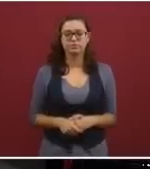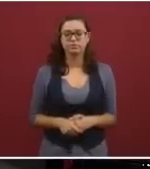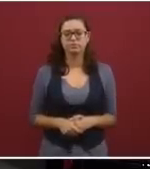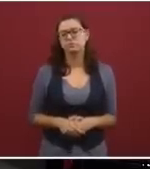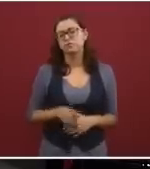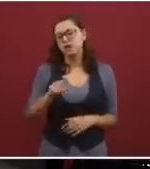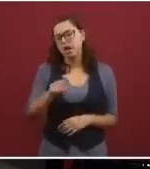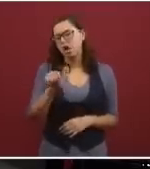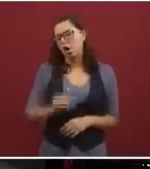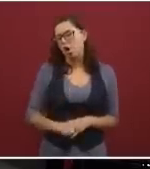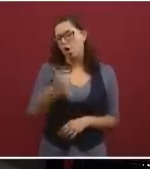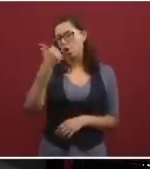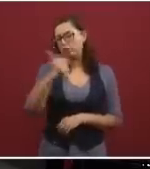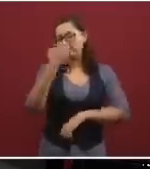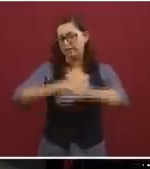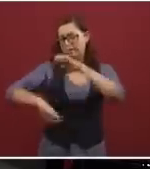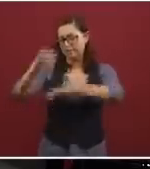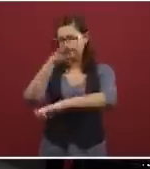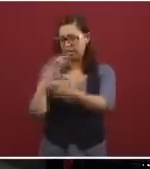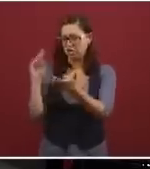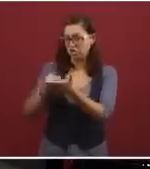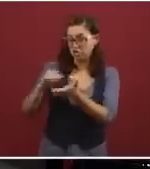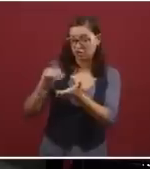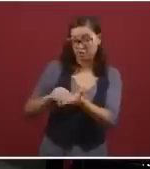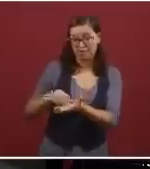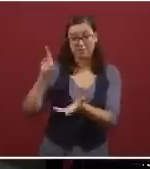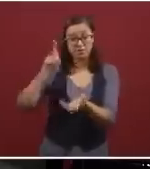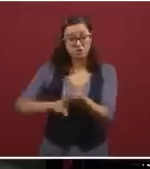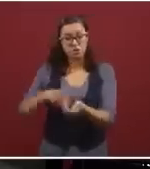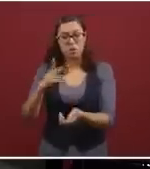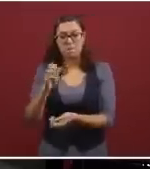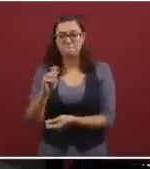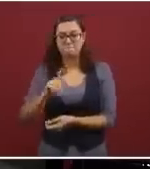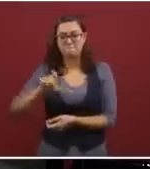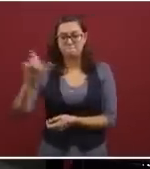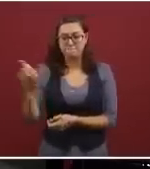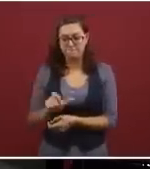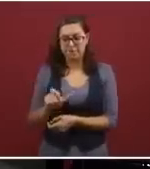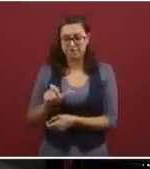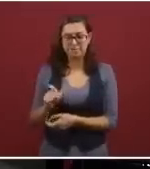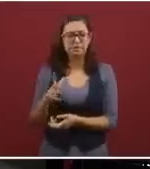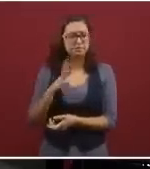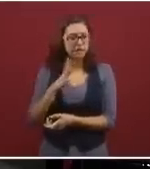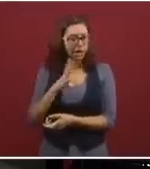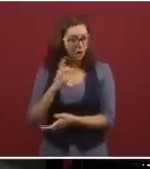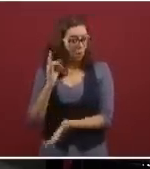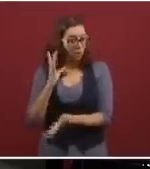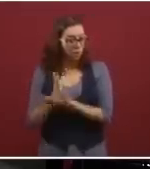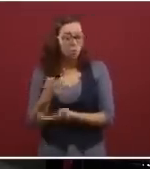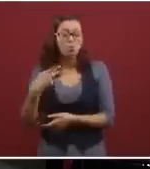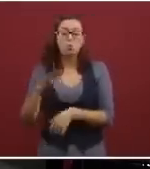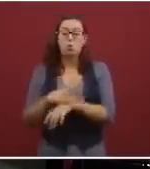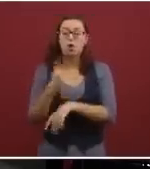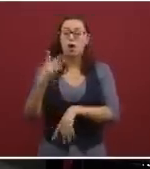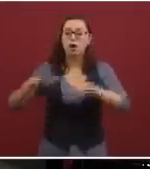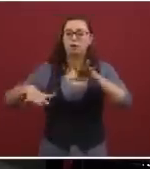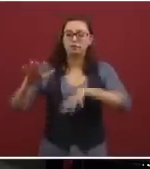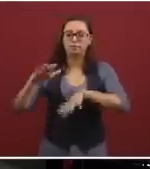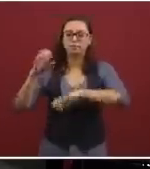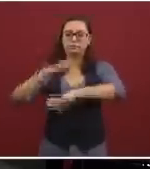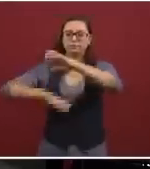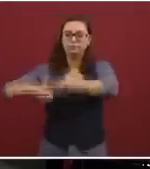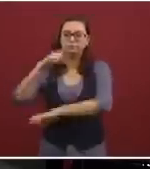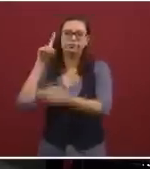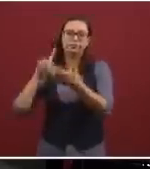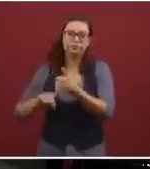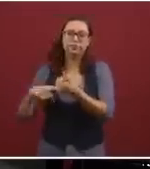PMI, porque finalmente cada subsidiaria tiene sus propias empresas. De hecho, la adquisición de Agronitrogenados y